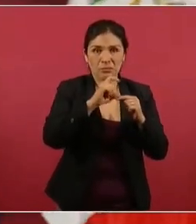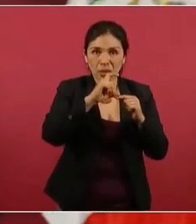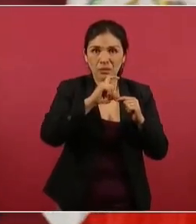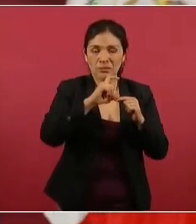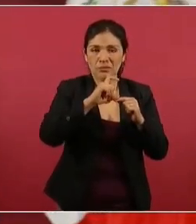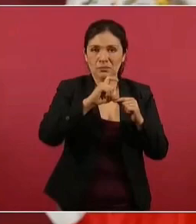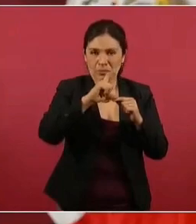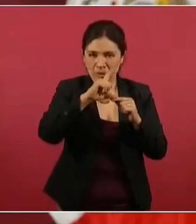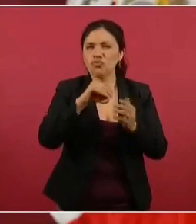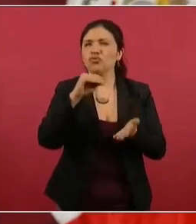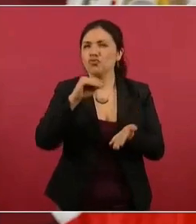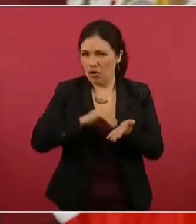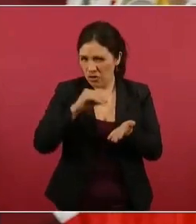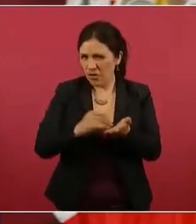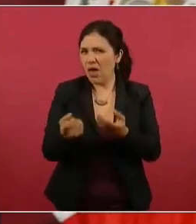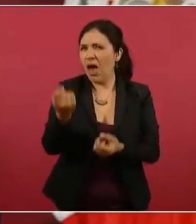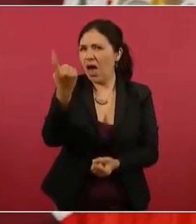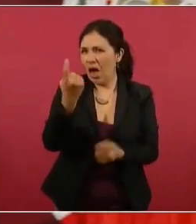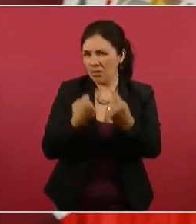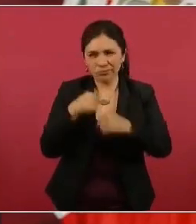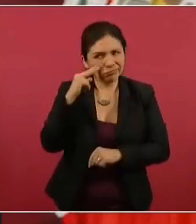y todavía lo siguen haciendo algunos